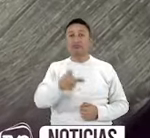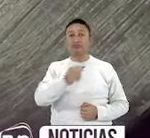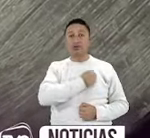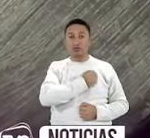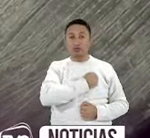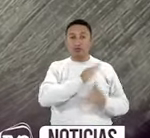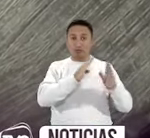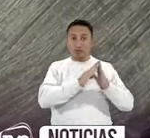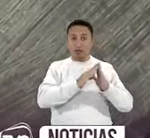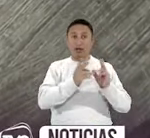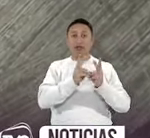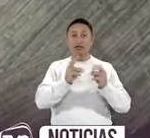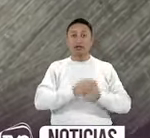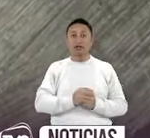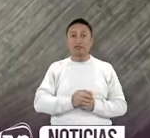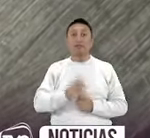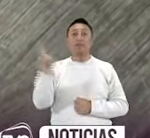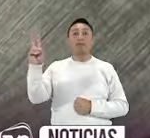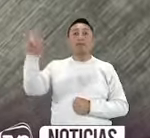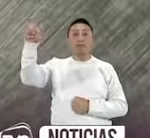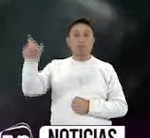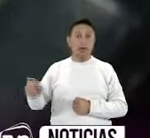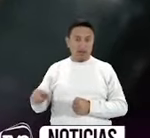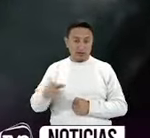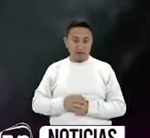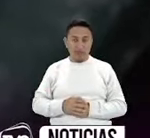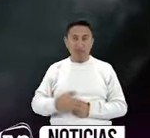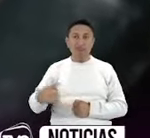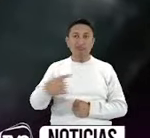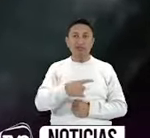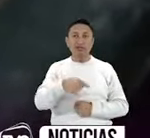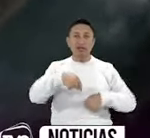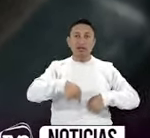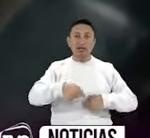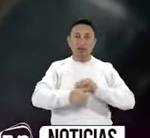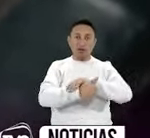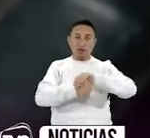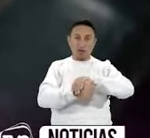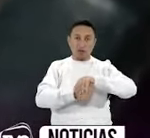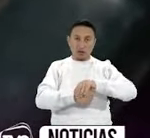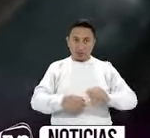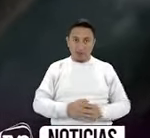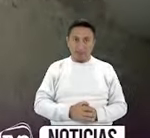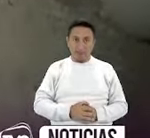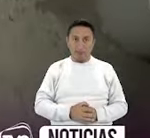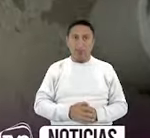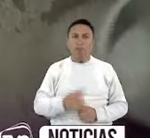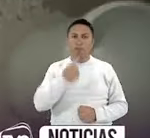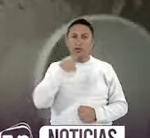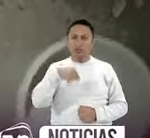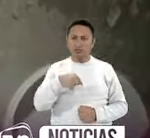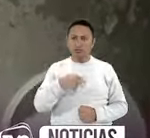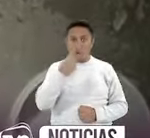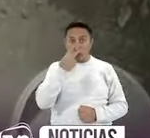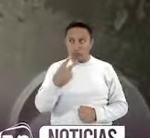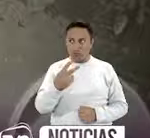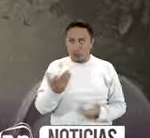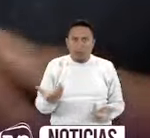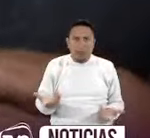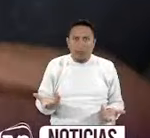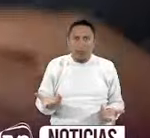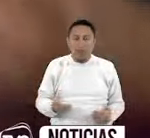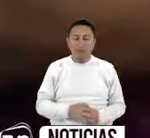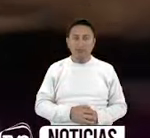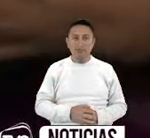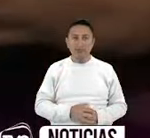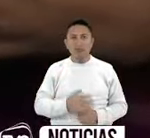de nacionalidad venezolana habría sido quien trajo la tortuga a su casa, aunque ella asegura que no lo había notado antes. Pero yo ni siquiera